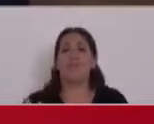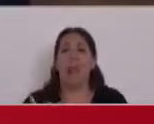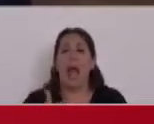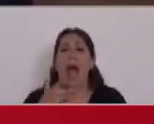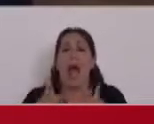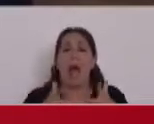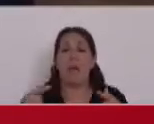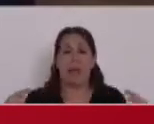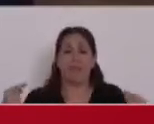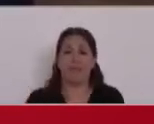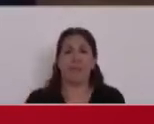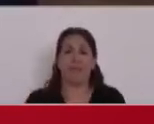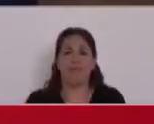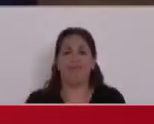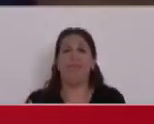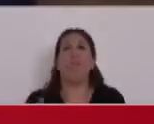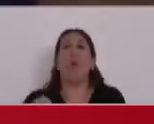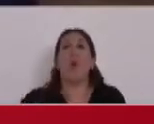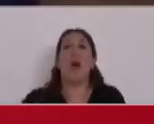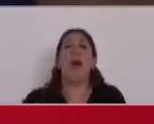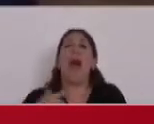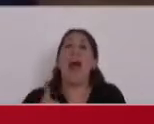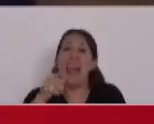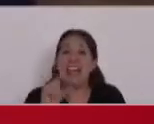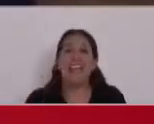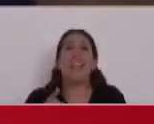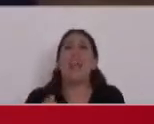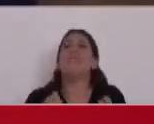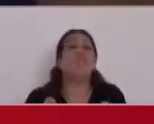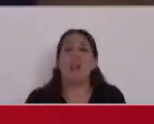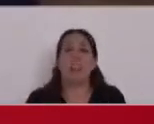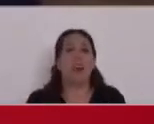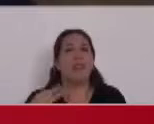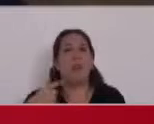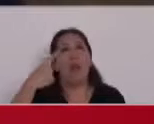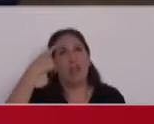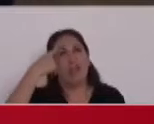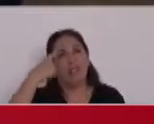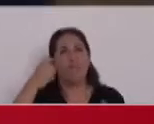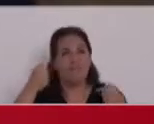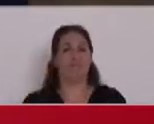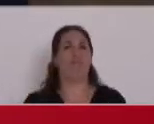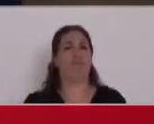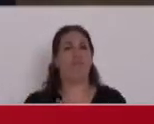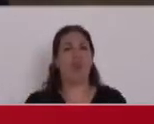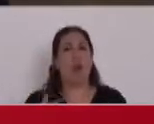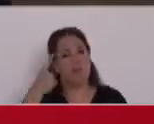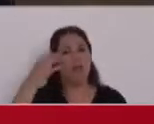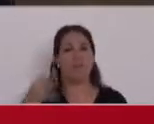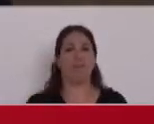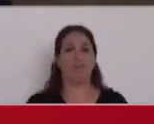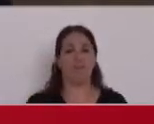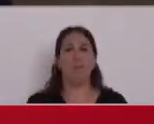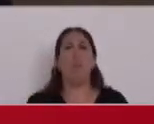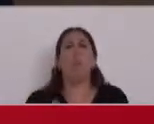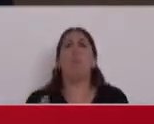inflación. En el fondo lo que te estoy diciendo es que me preocupa mucho la inflación y que veo que las medidas que se están firmando con el fondo, si no se